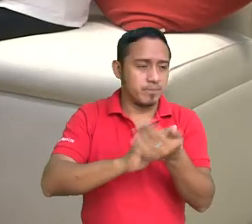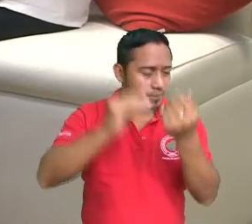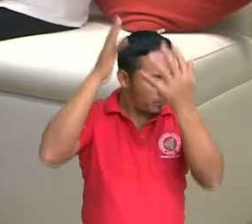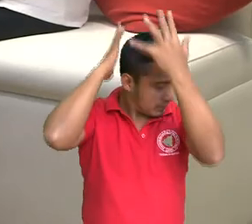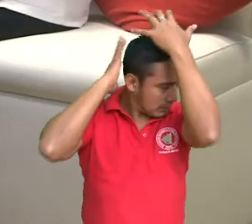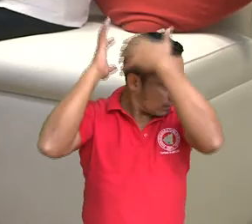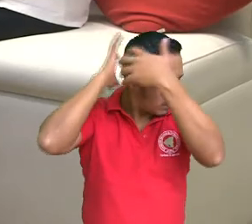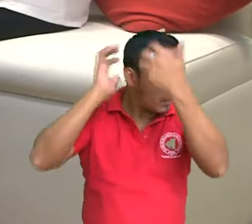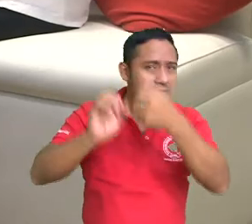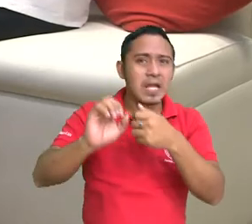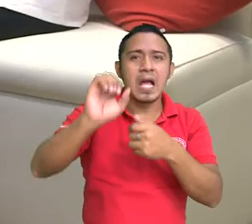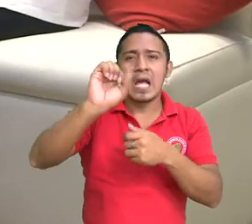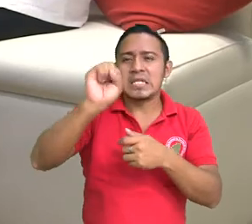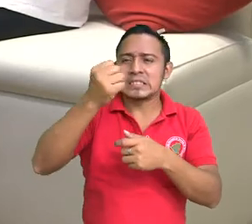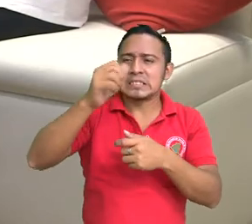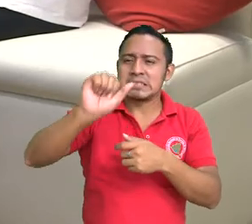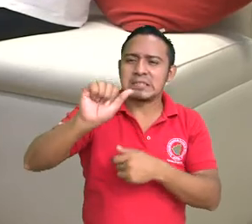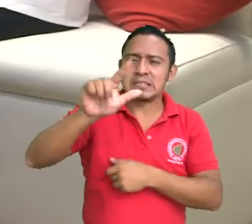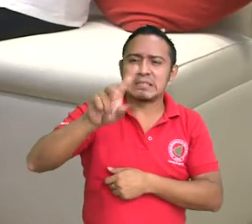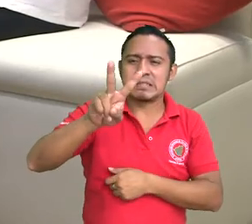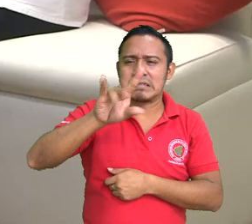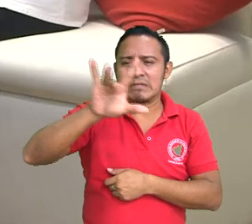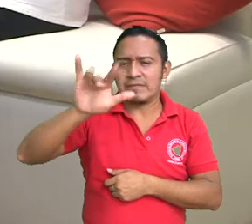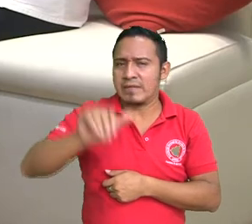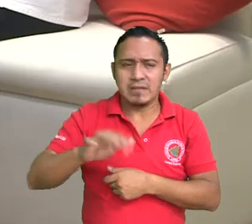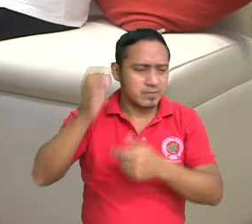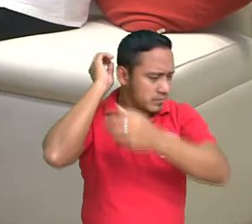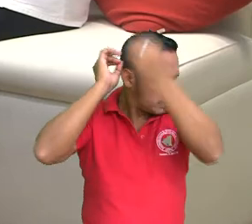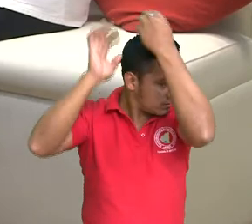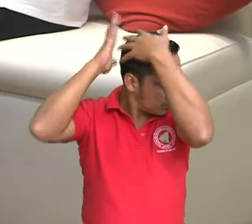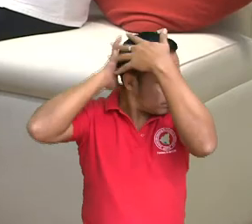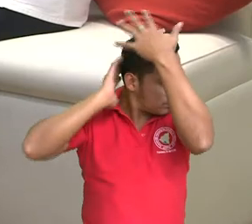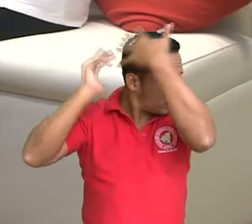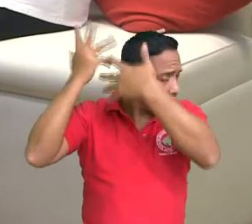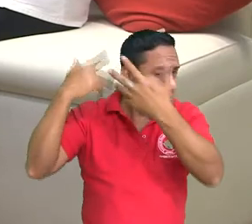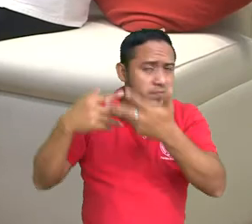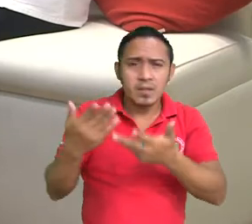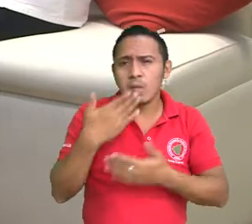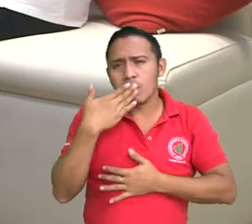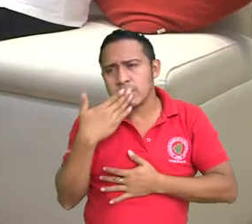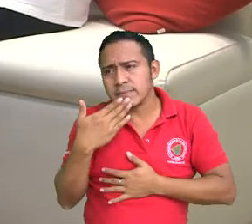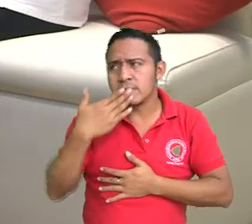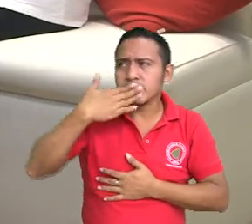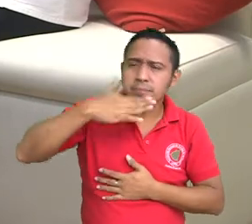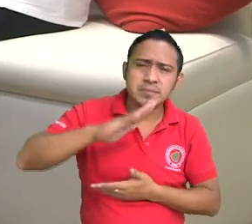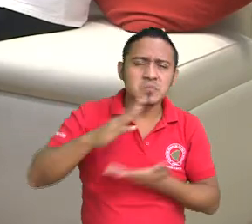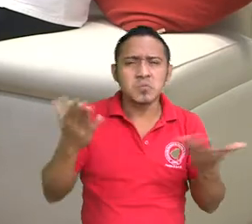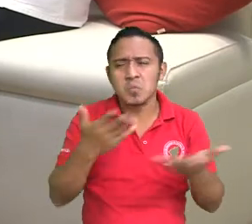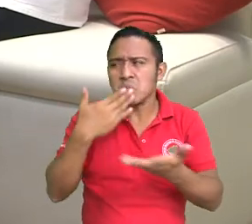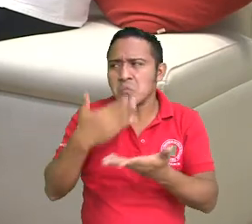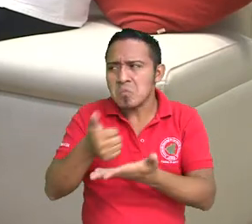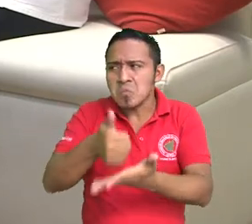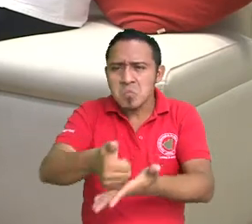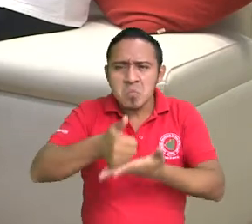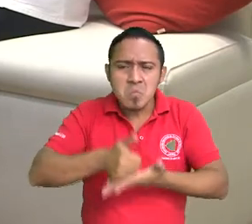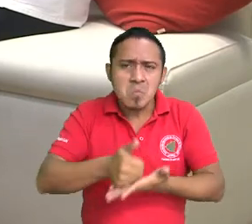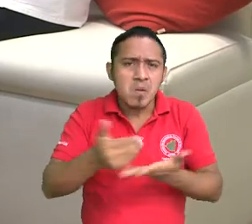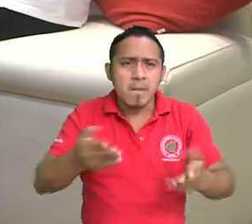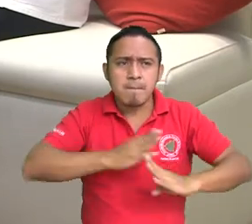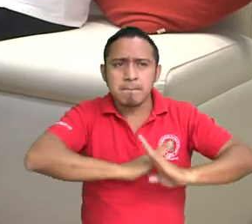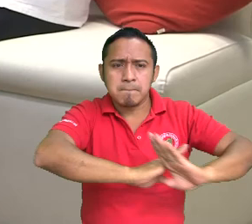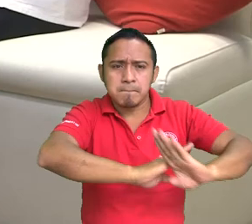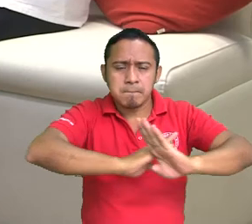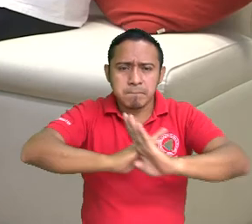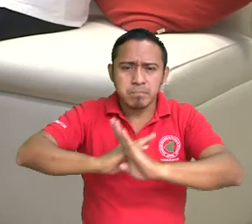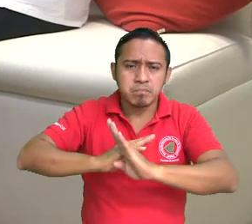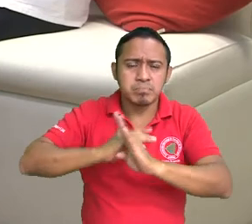no sé qué. La sábila. ¿Qué tan efectivos son estos tratamientos naturales, doctora, para evitar la